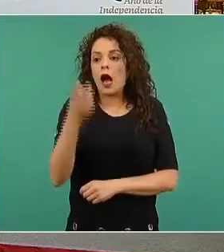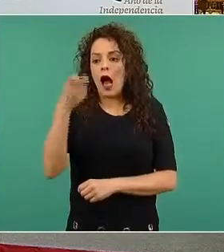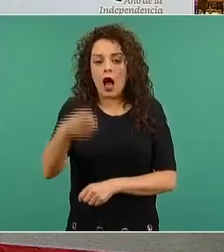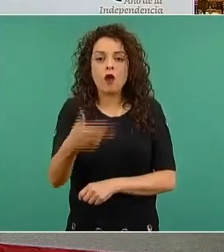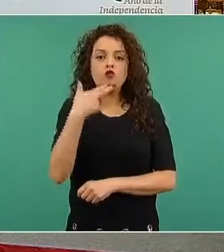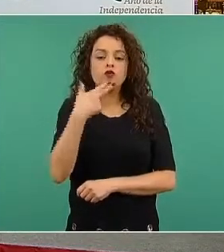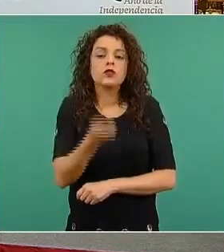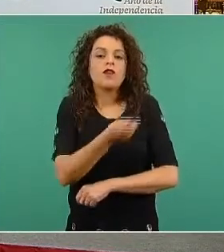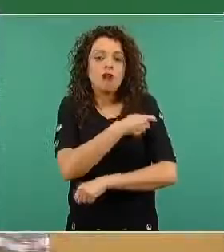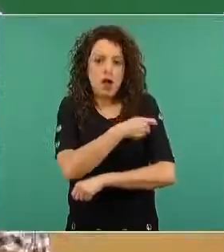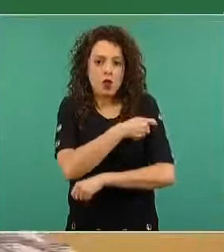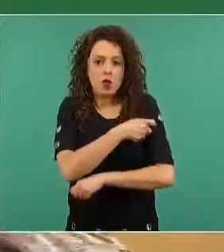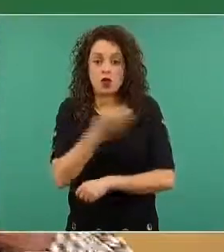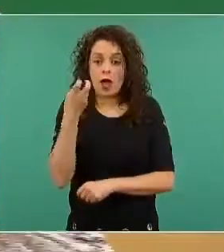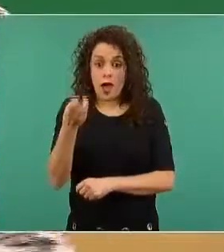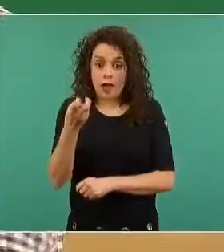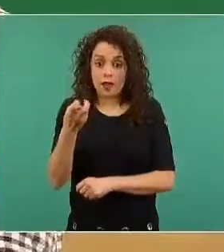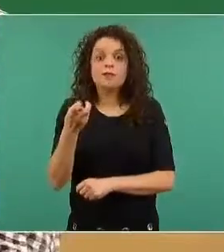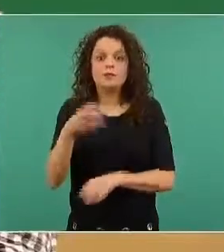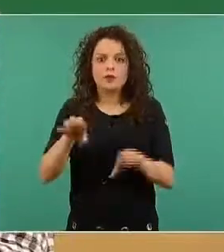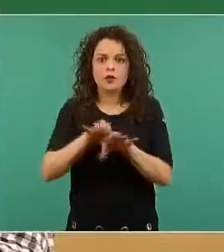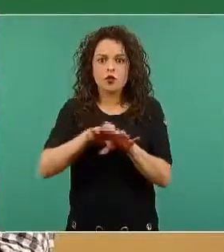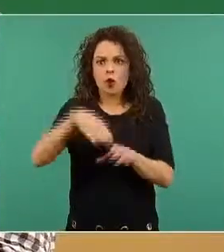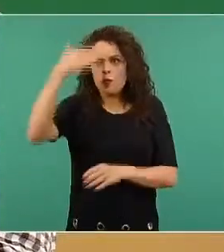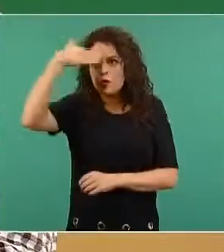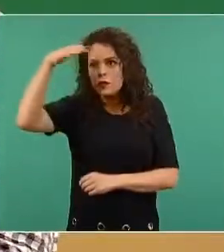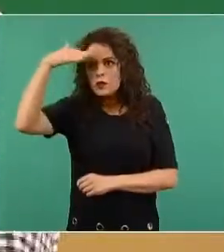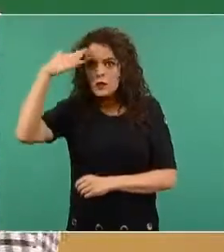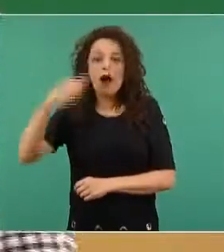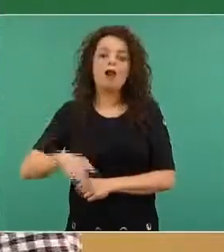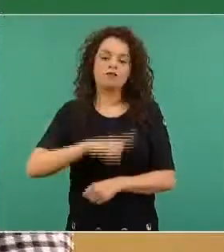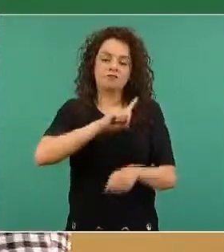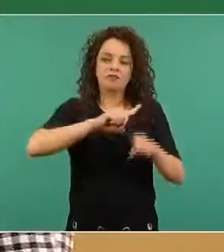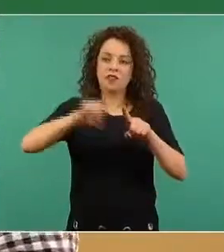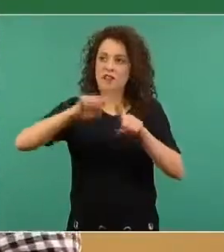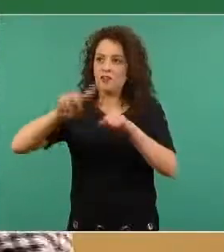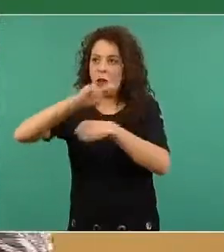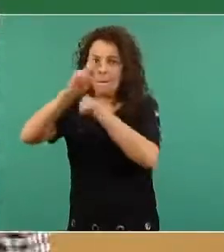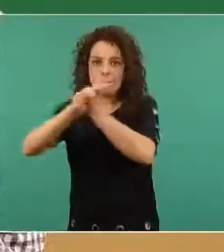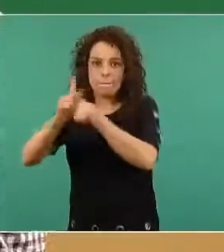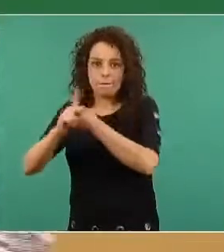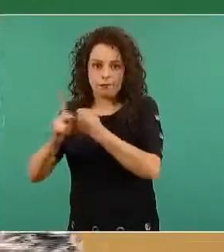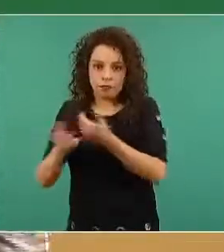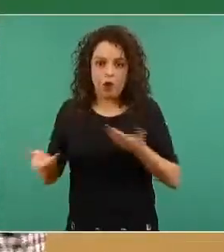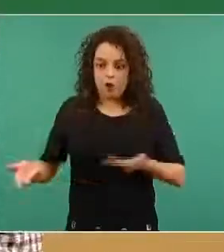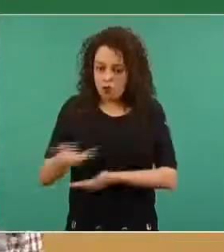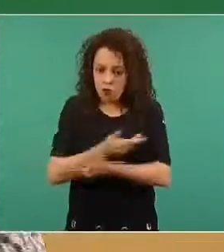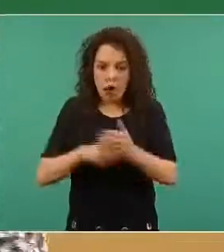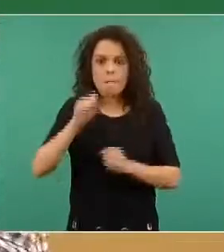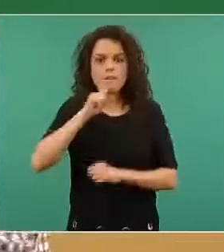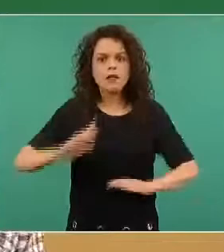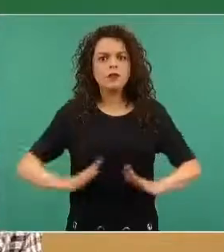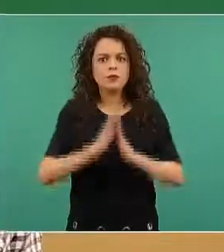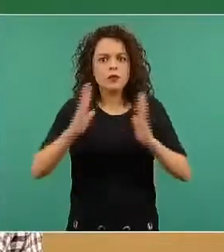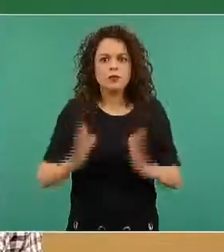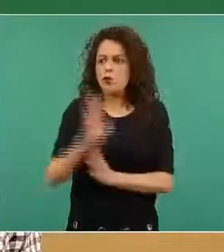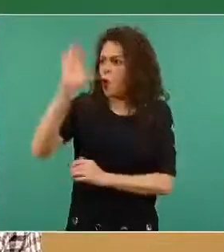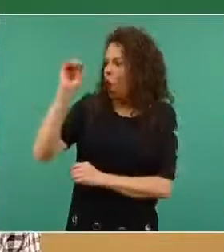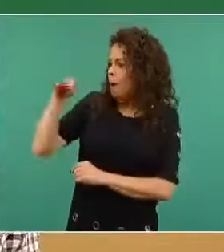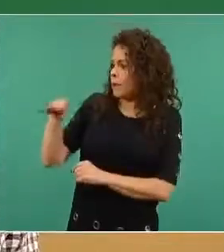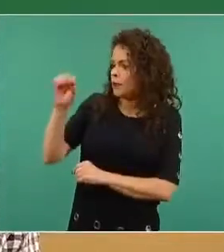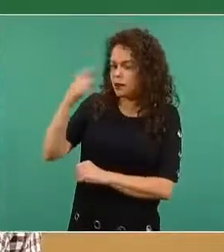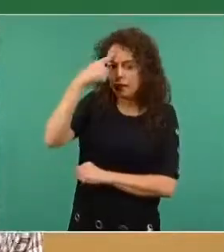Finalmente, el conocimiento se construye entre los distintos países. La Organización Mundial de la Salud participa también en estos mecanismos